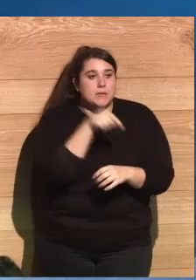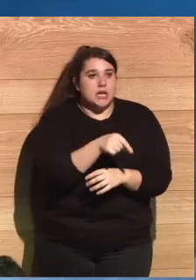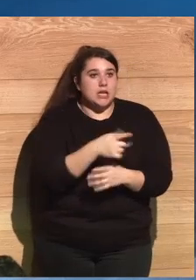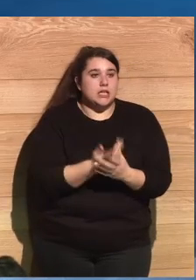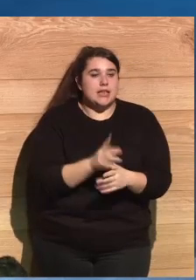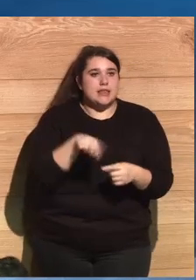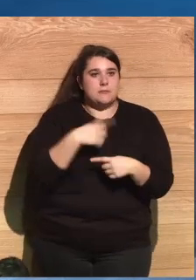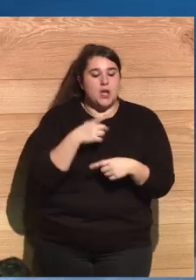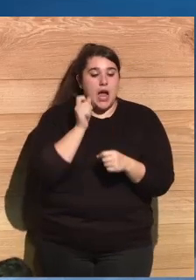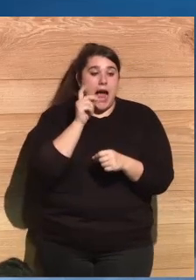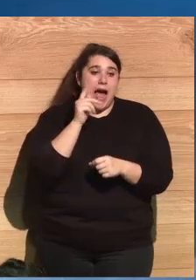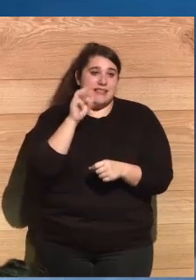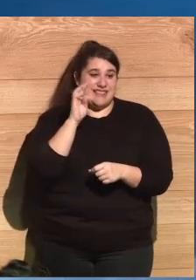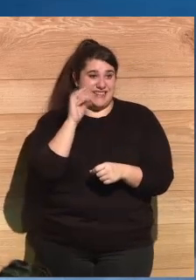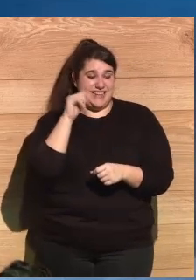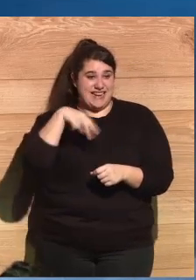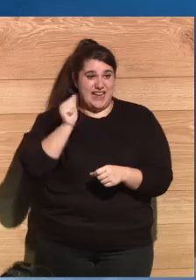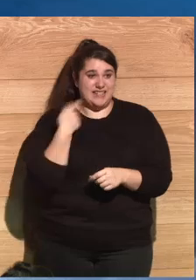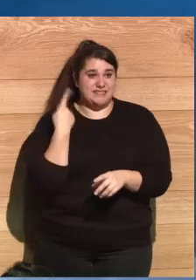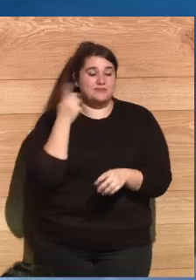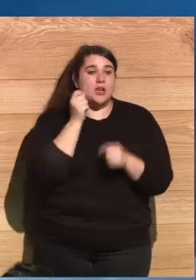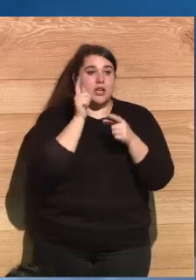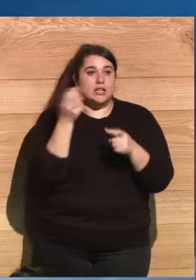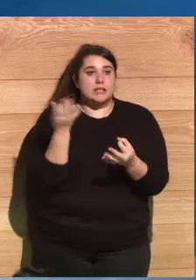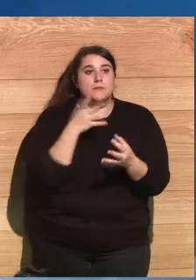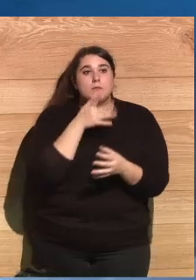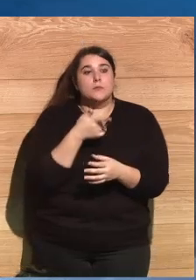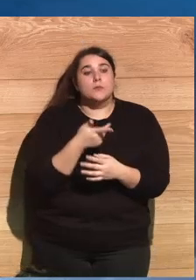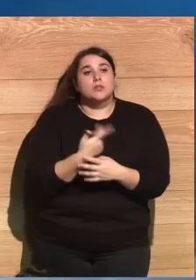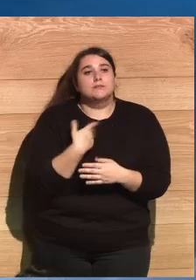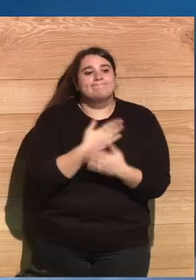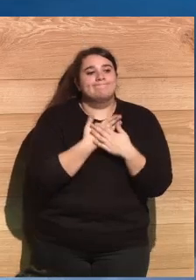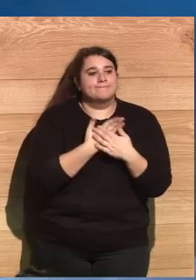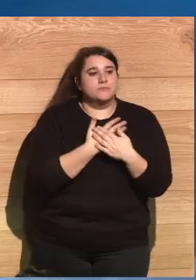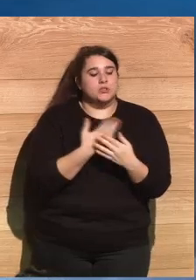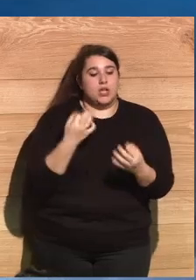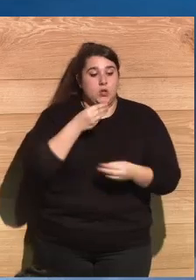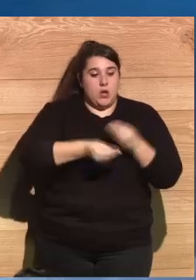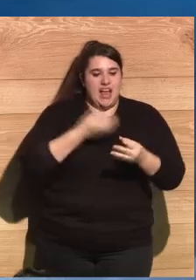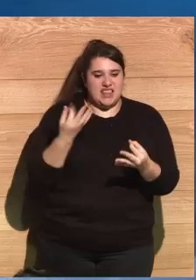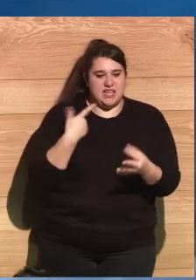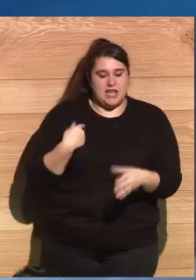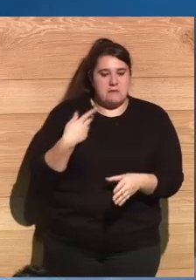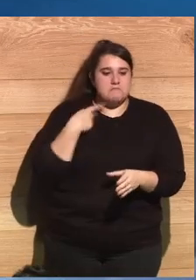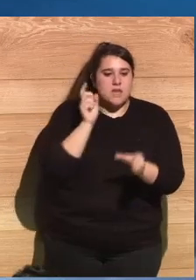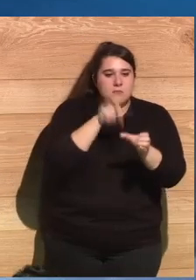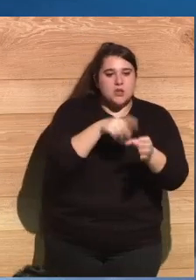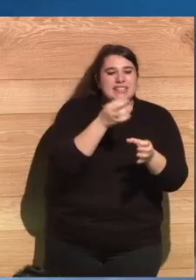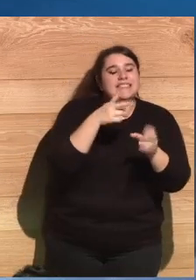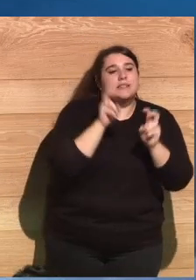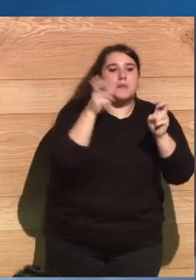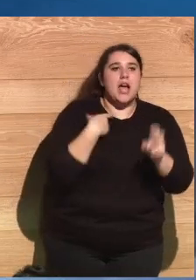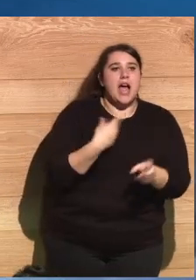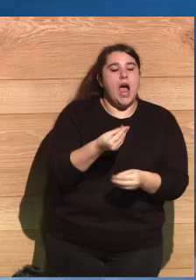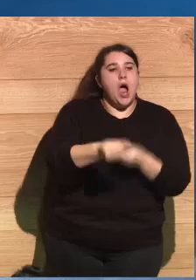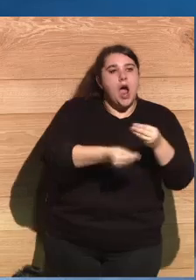Katrina, descubrí, porque cuando vas a hacer ese tipo de voluntariado te apuntas a lo que se te da bien. A mí se te da bien, pues organizar